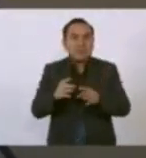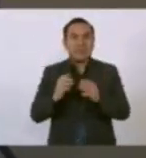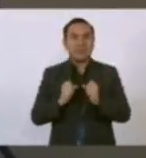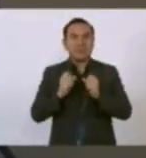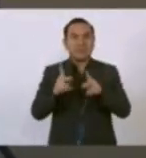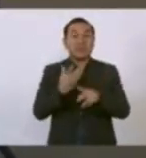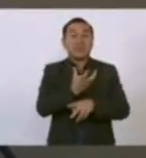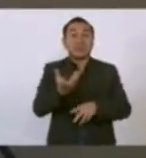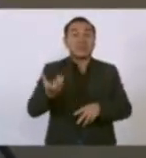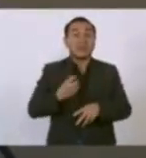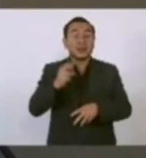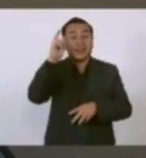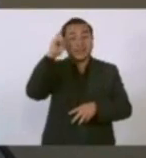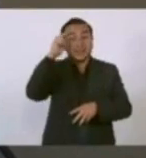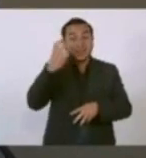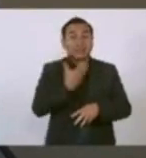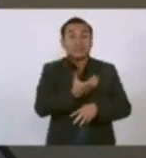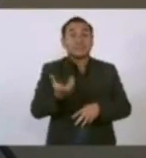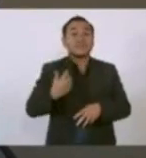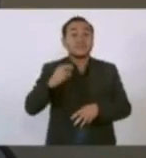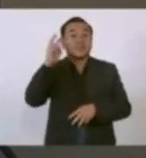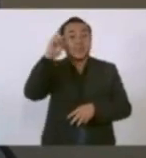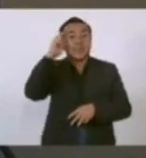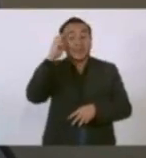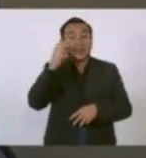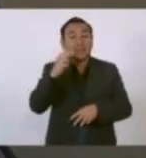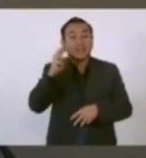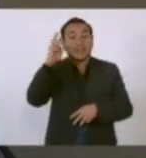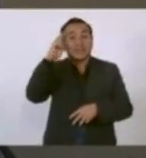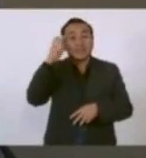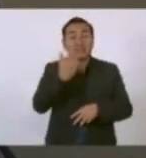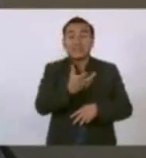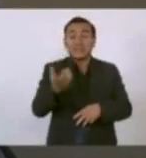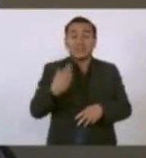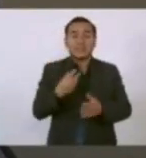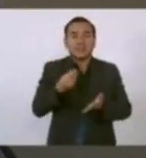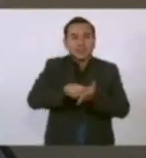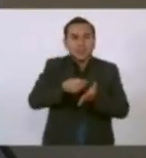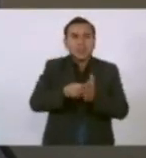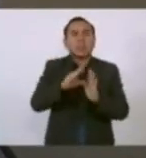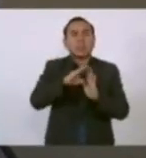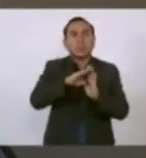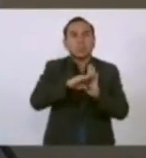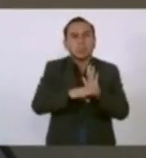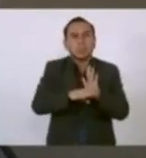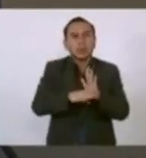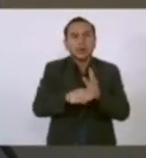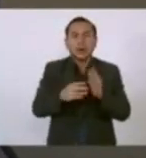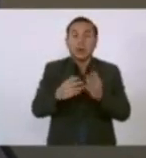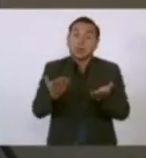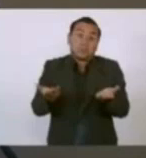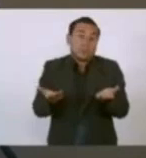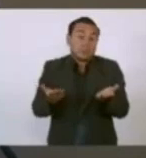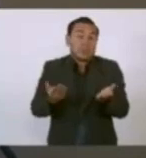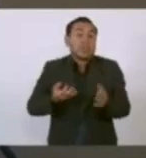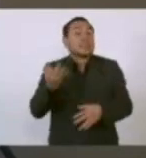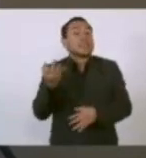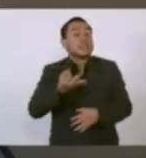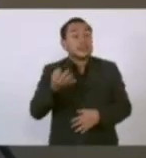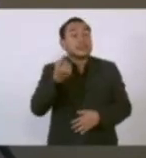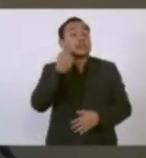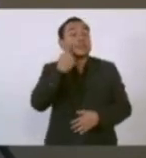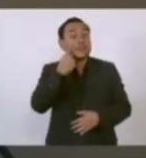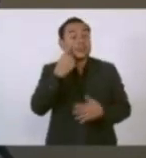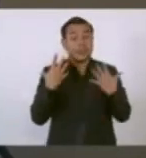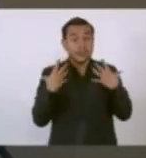y que pues eso nos iba a traer algunas consecuencias económicas que de por sí sabemos que las va a traer. Pero nosotros dijimos, vamos a salvaguardar la salud